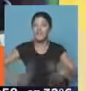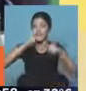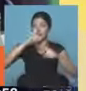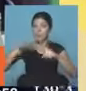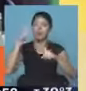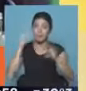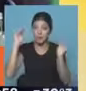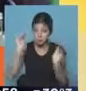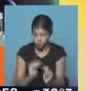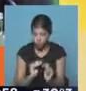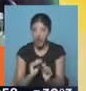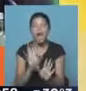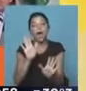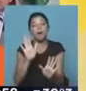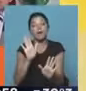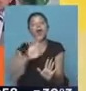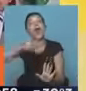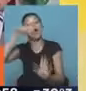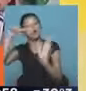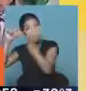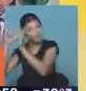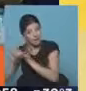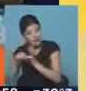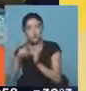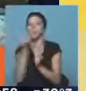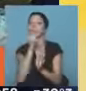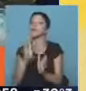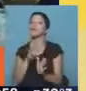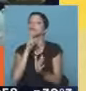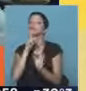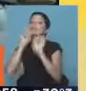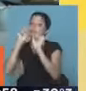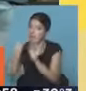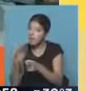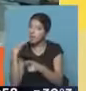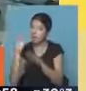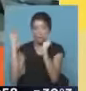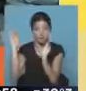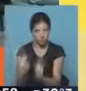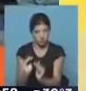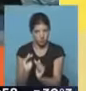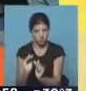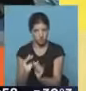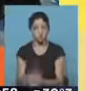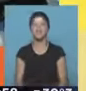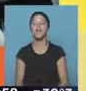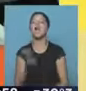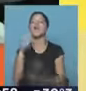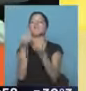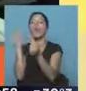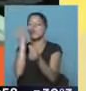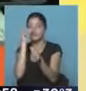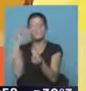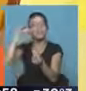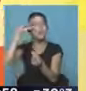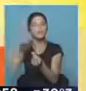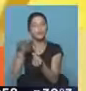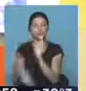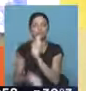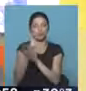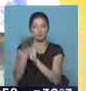que esto se cumpla es que países externos como Rusia procedan de la misma manera. El precio del crudo ya subió un